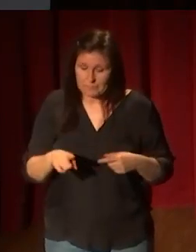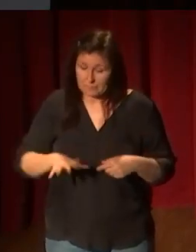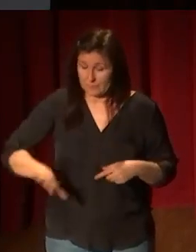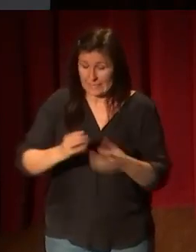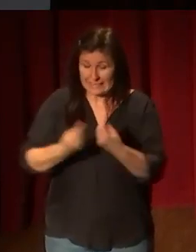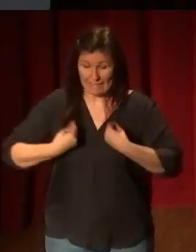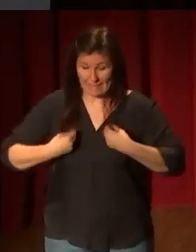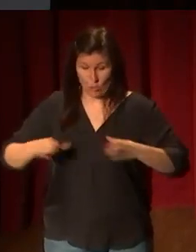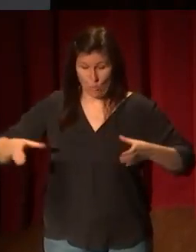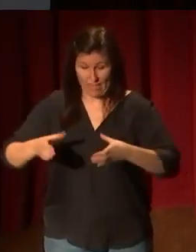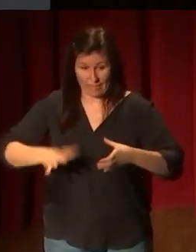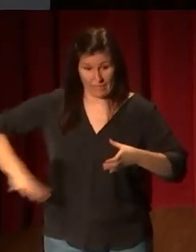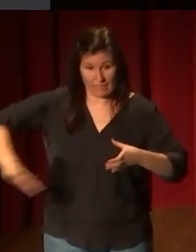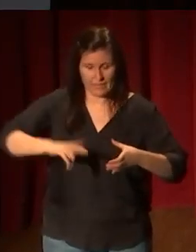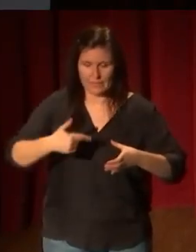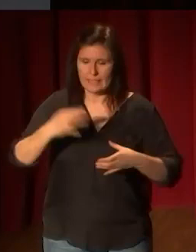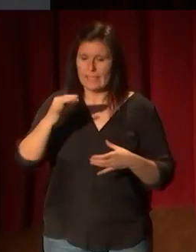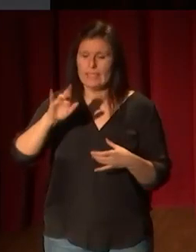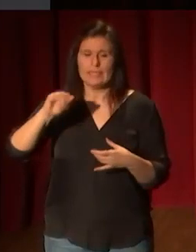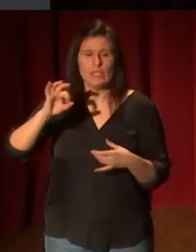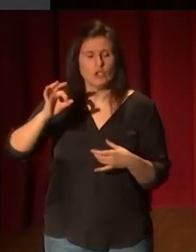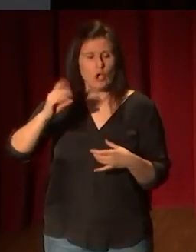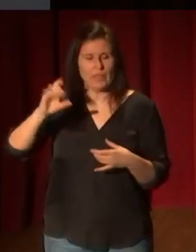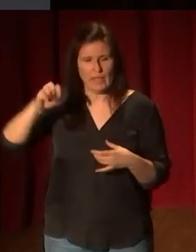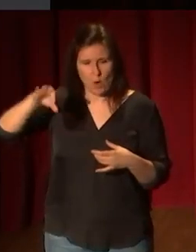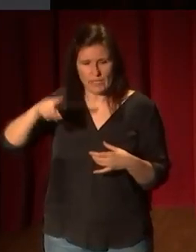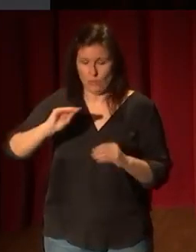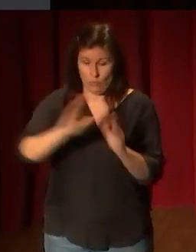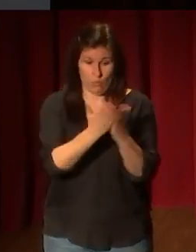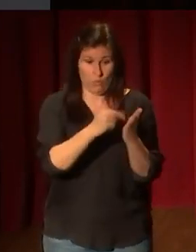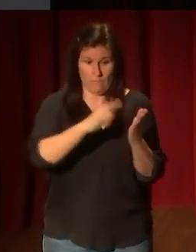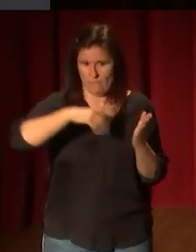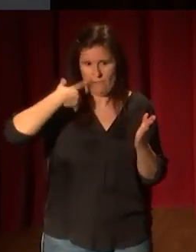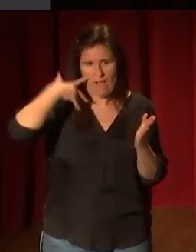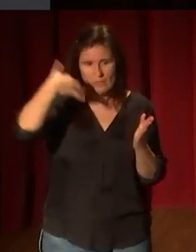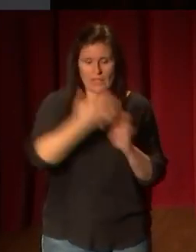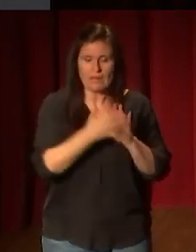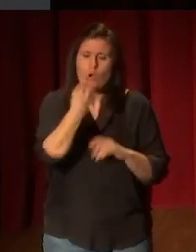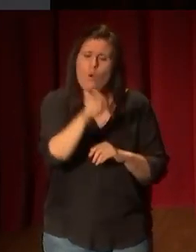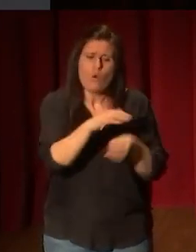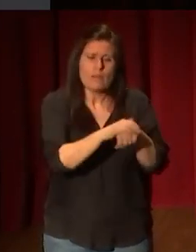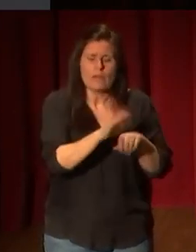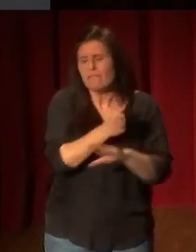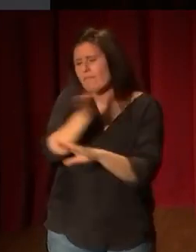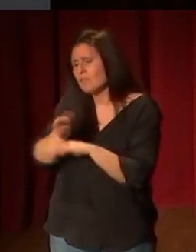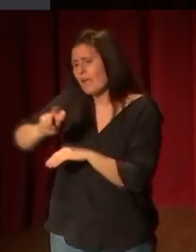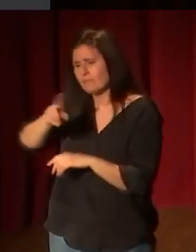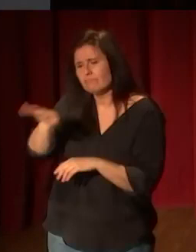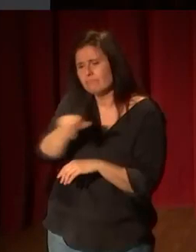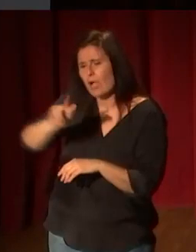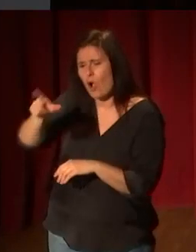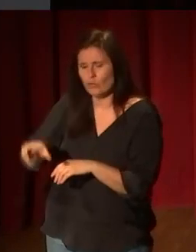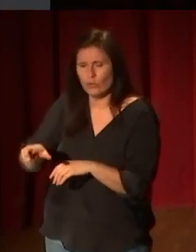vida en comunidad tirso de molina tiene una de sus obras más famosas donde habla de un amigo que va a buscar a otro en la plaza